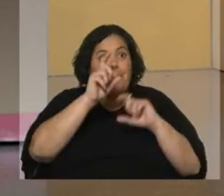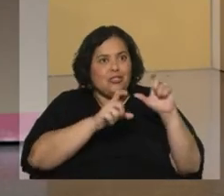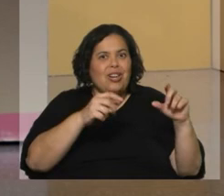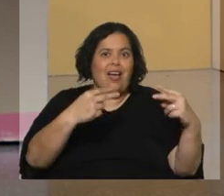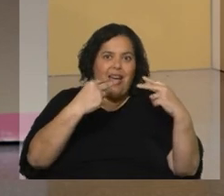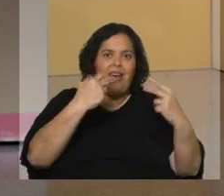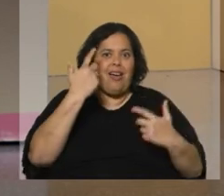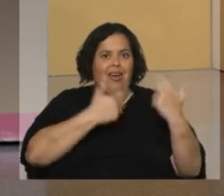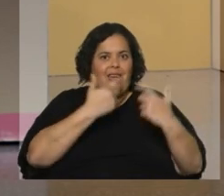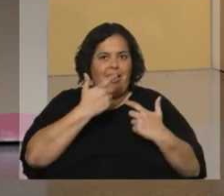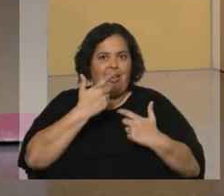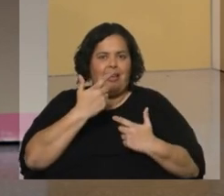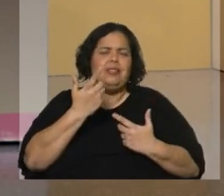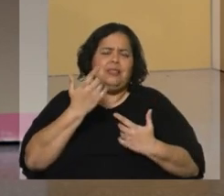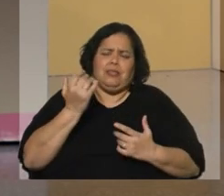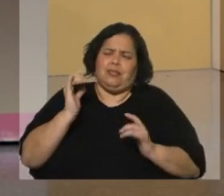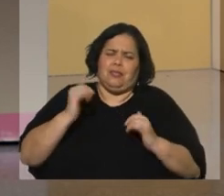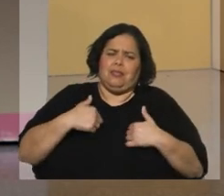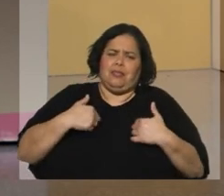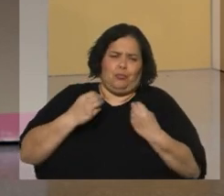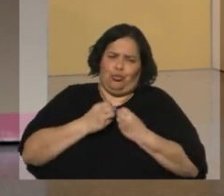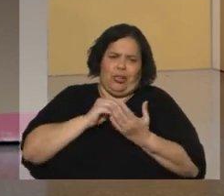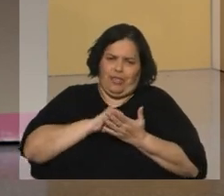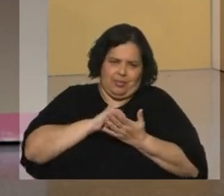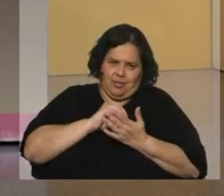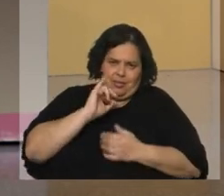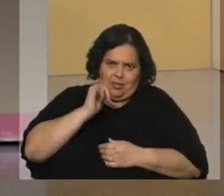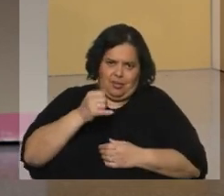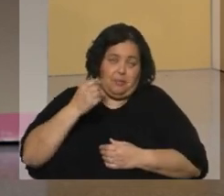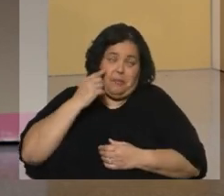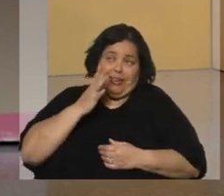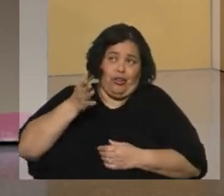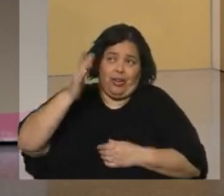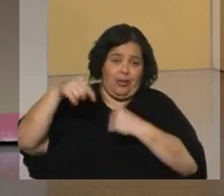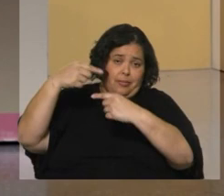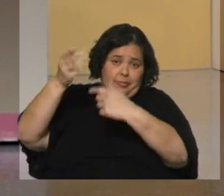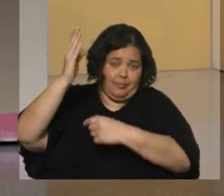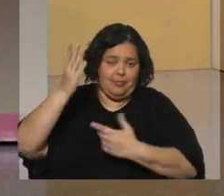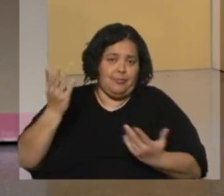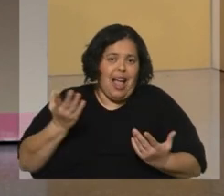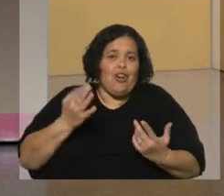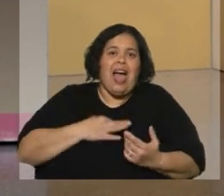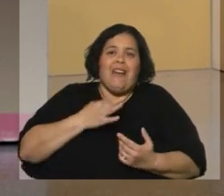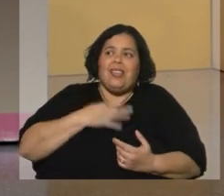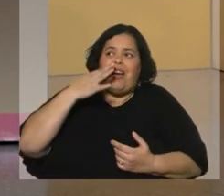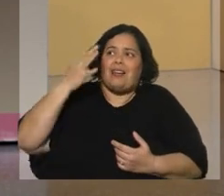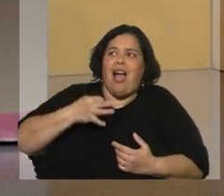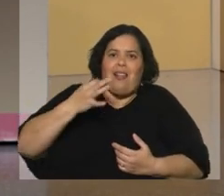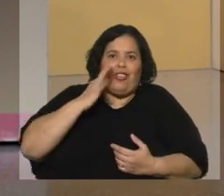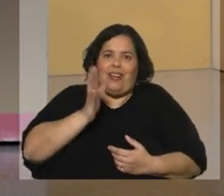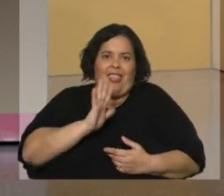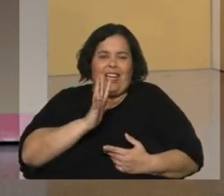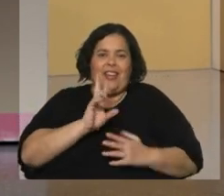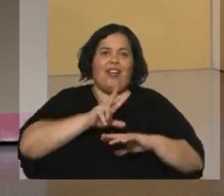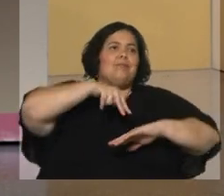qué ha pasado algún día Muchas veces y me seguirá pasando porque la vida real no es la de los escenarios la vida real es es